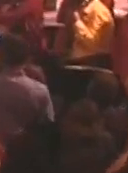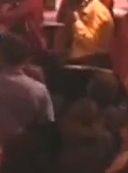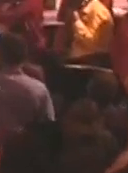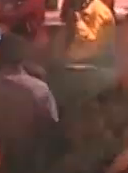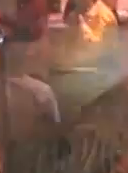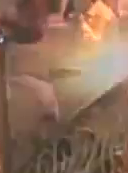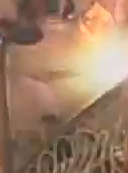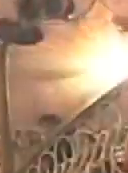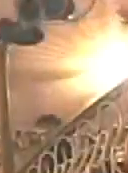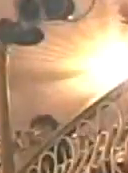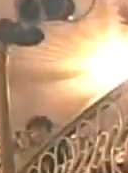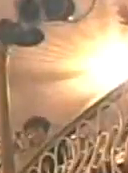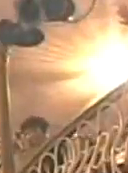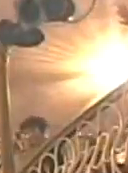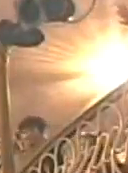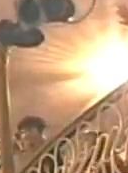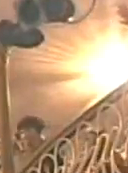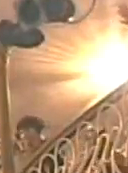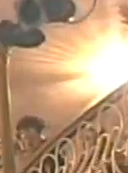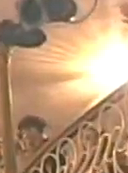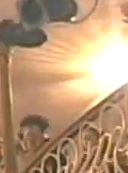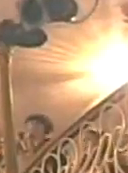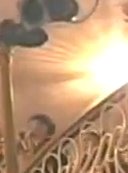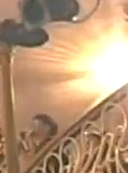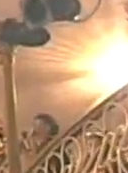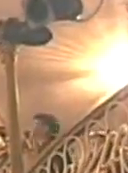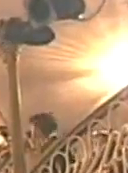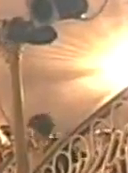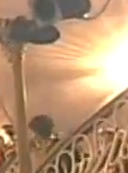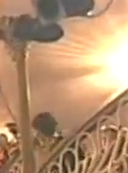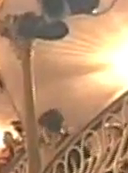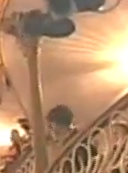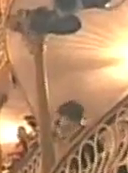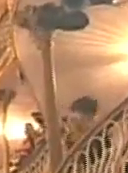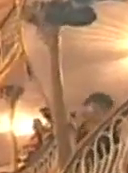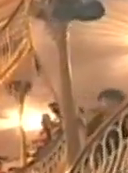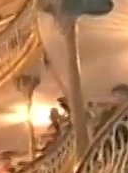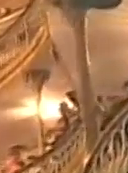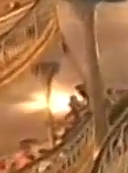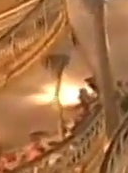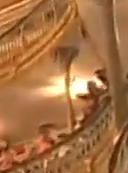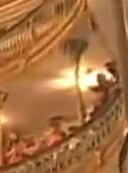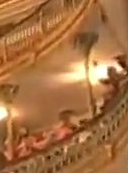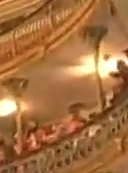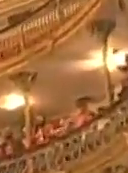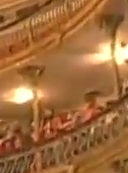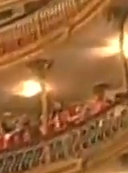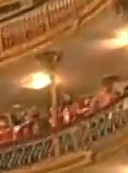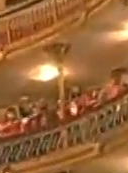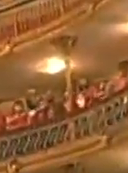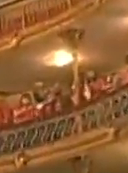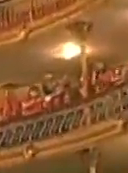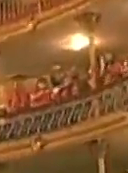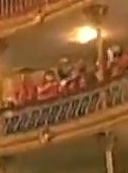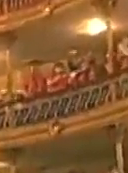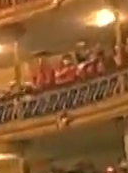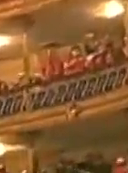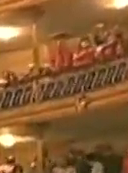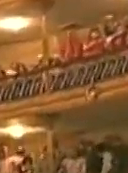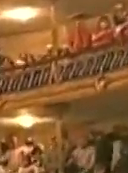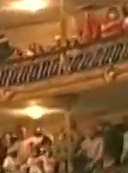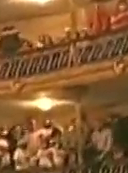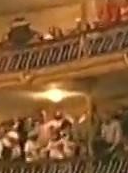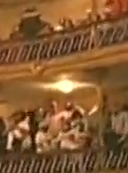de la unión, el de la inclusión, de la diversidad, de la democracia, del derecho de todos los pueblos a manifestar